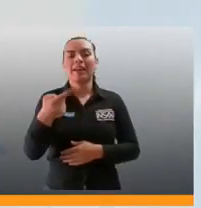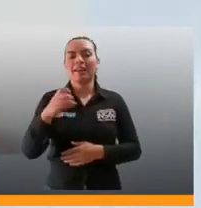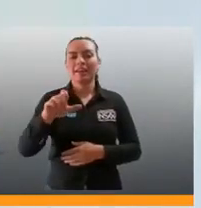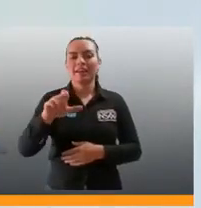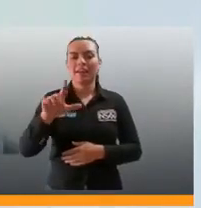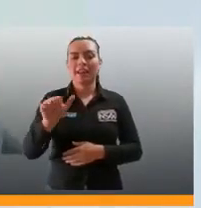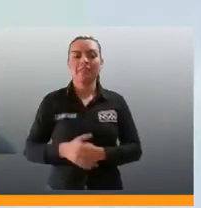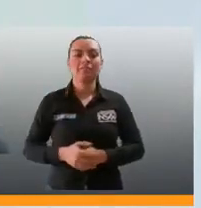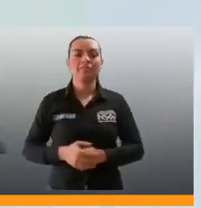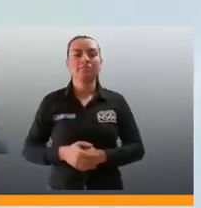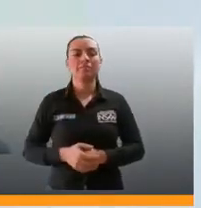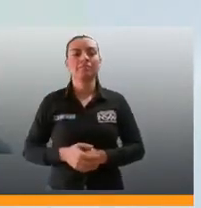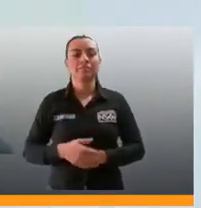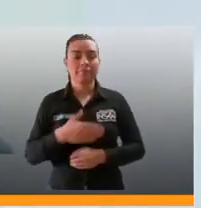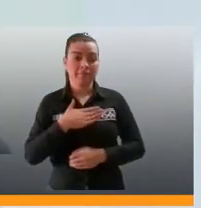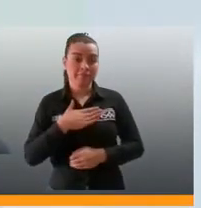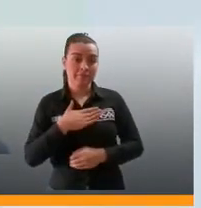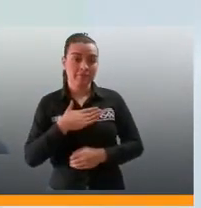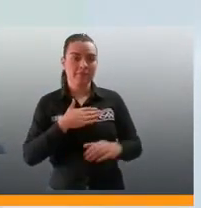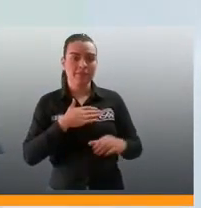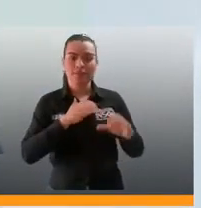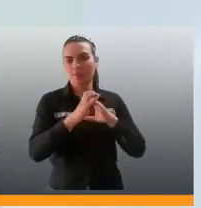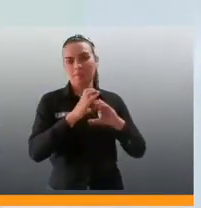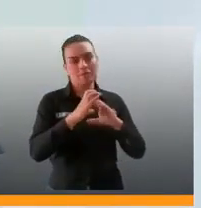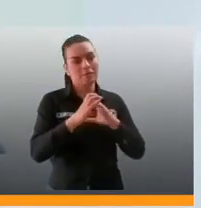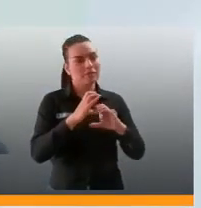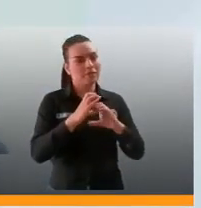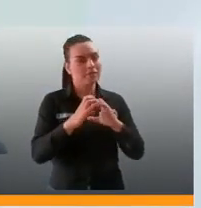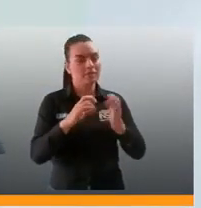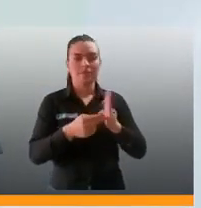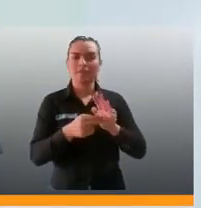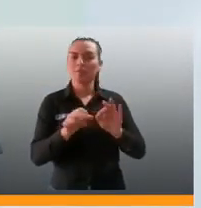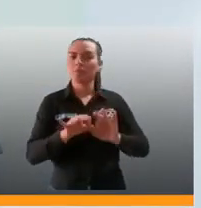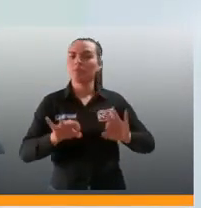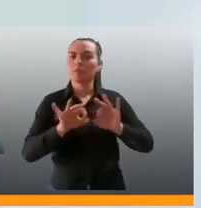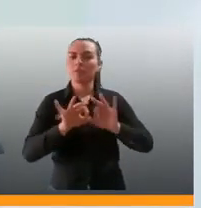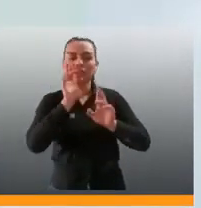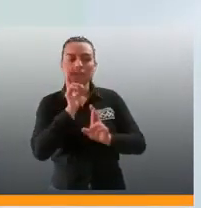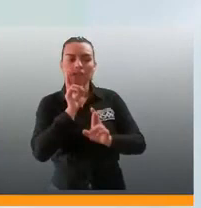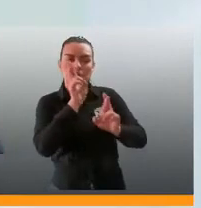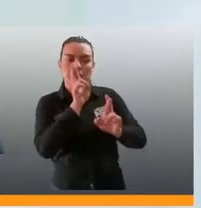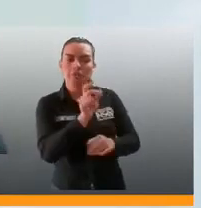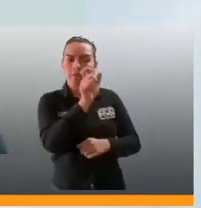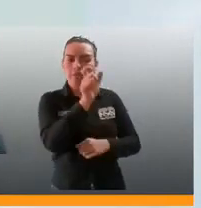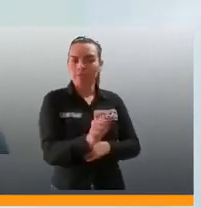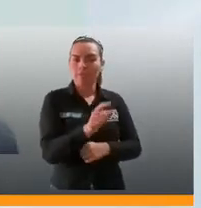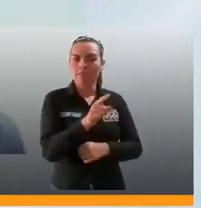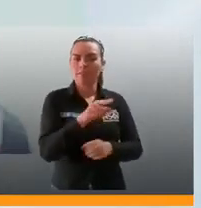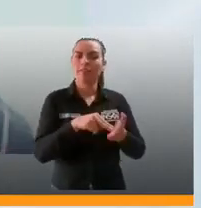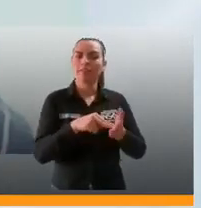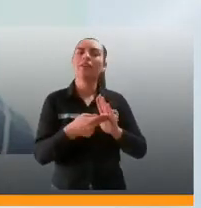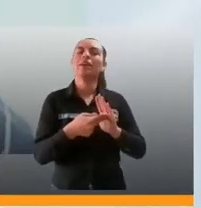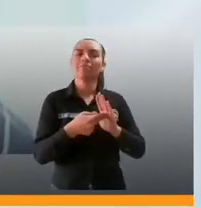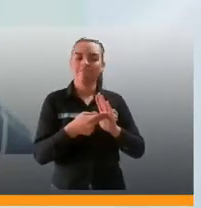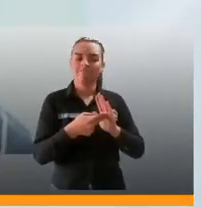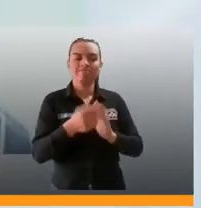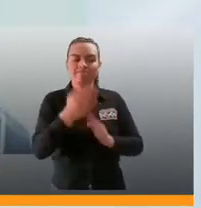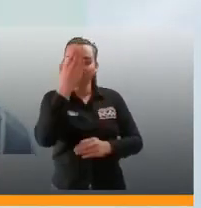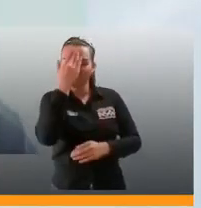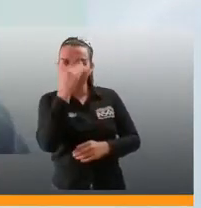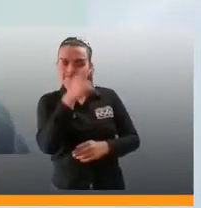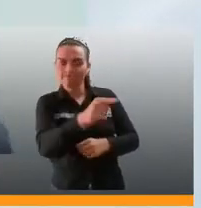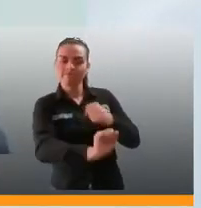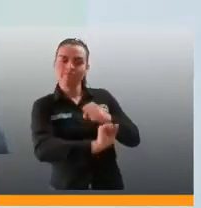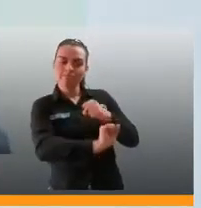Para mí, la comunicación, el reconocer al otro como parte de mi formación, de mi aprendizaje. Creo que